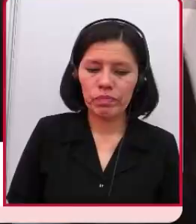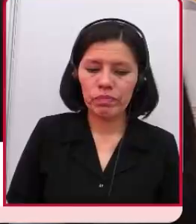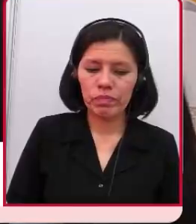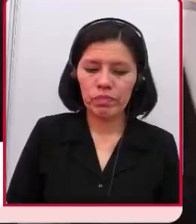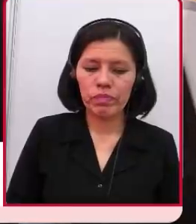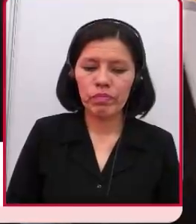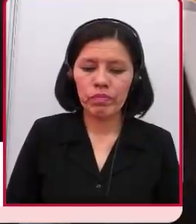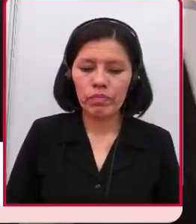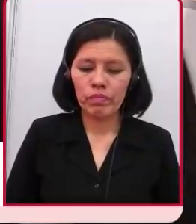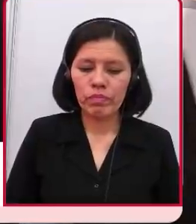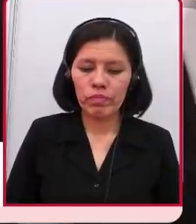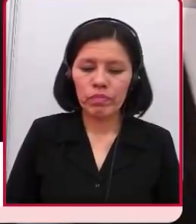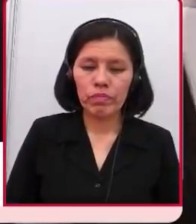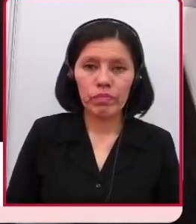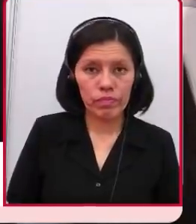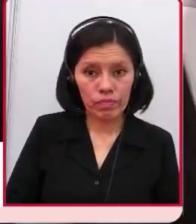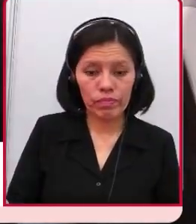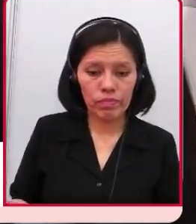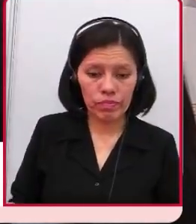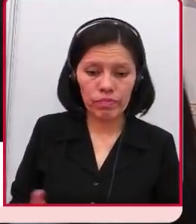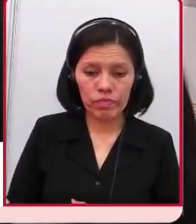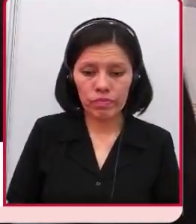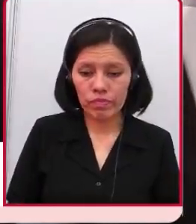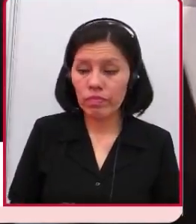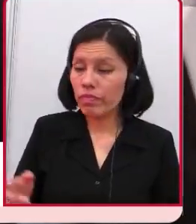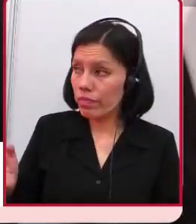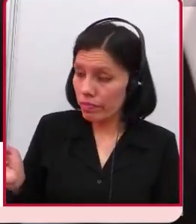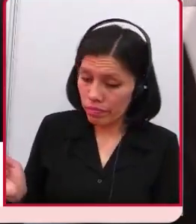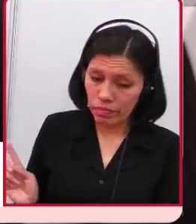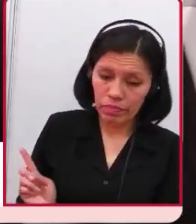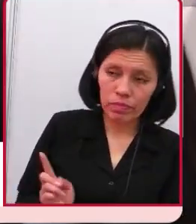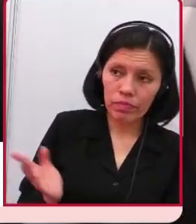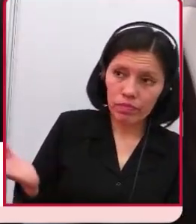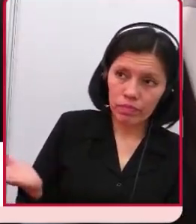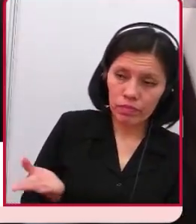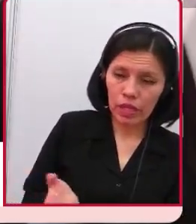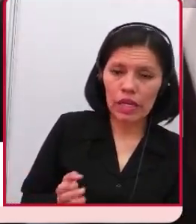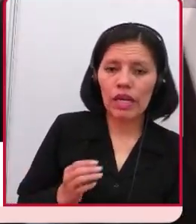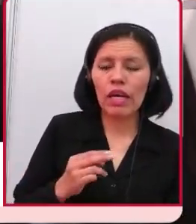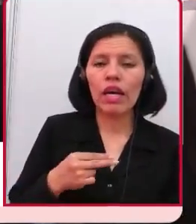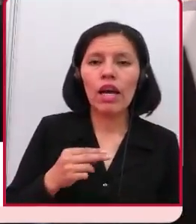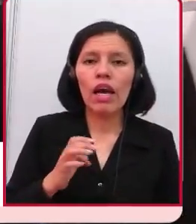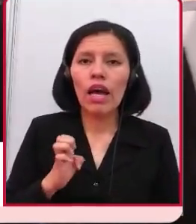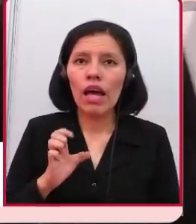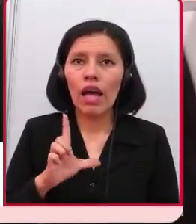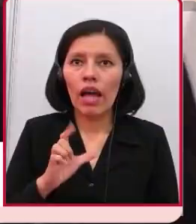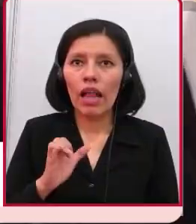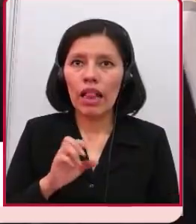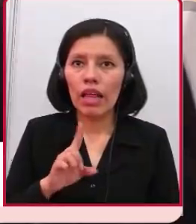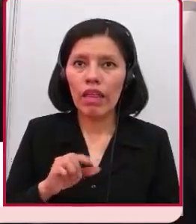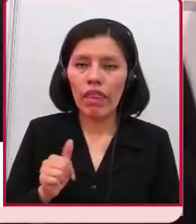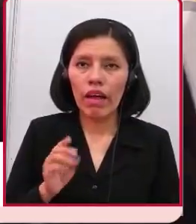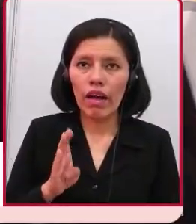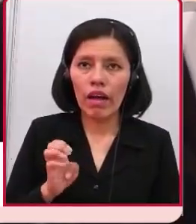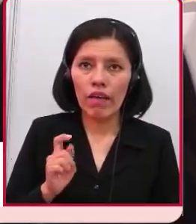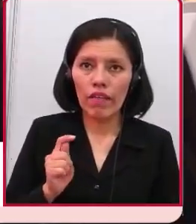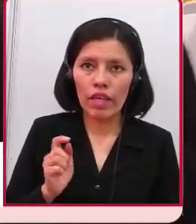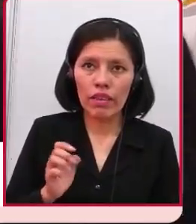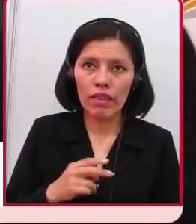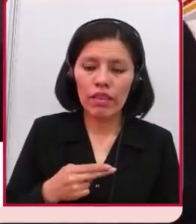Ahora, invito a tomar al podio a Elizabeth Carrera con el tema caracterización